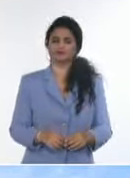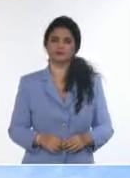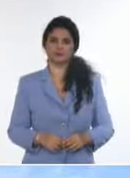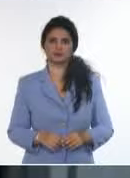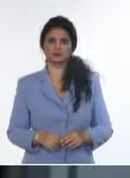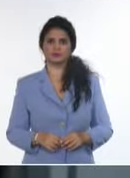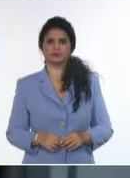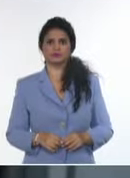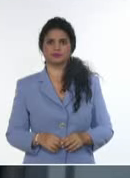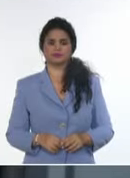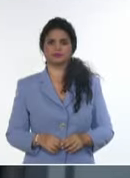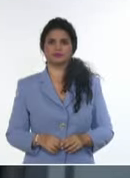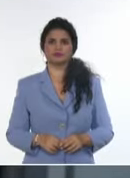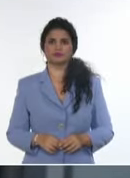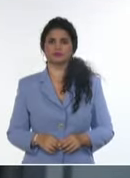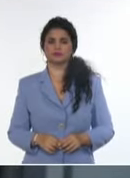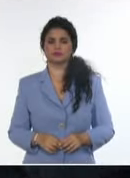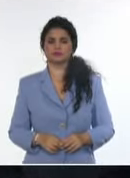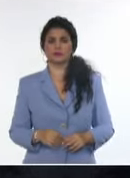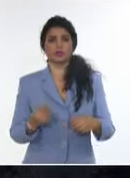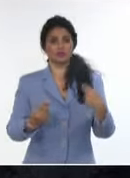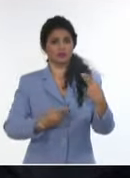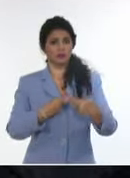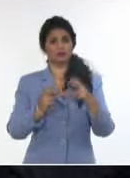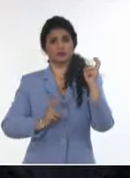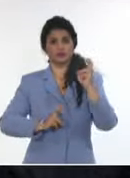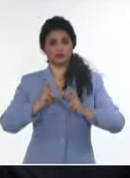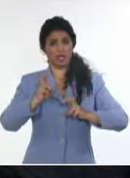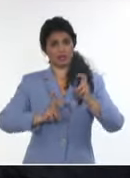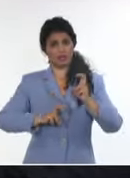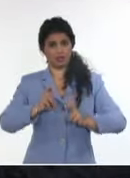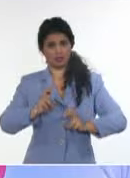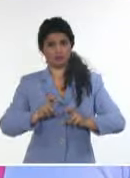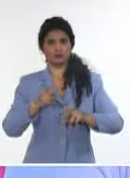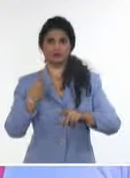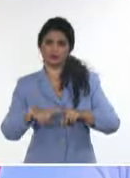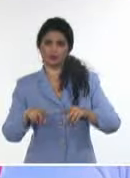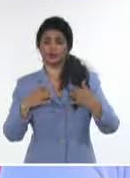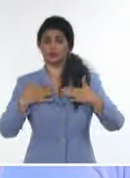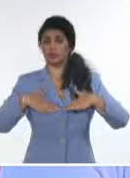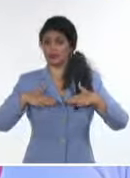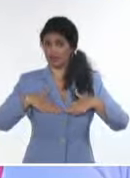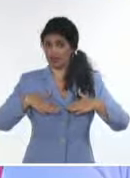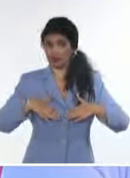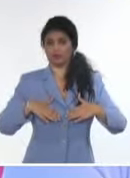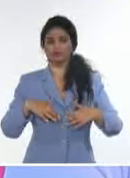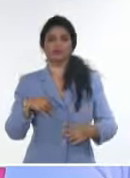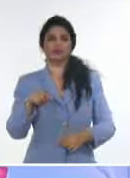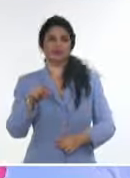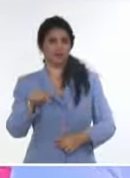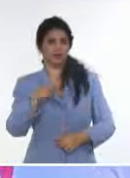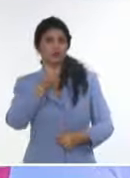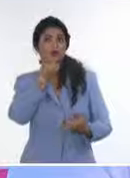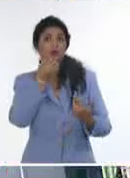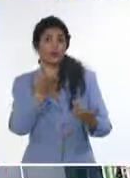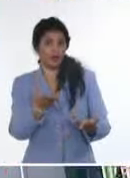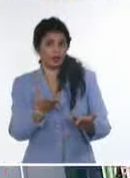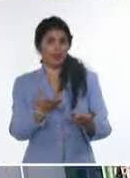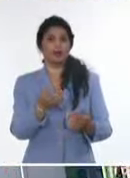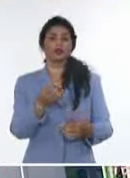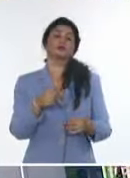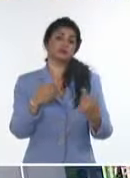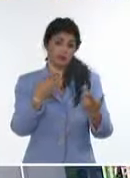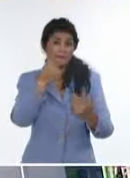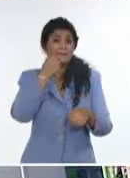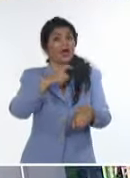intervención se está construyendo los talleres de la INSE y esperamos que ese agregado pueda durar otros 20 años más.